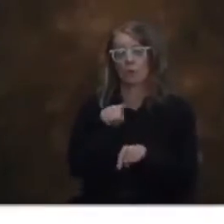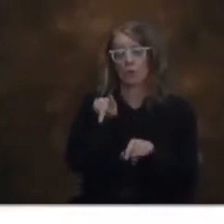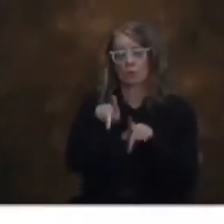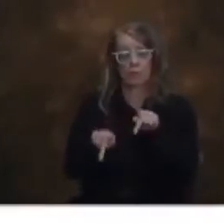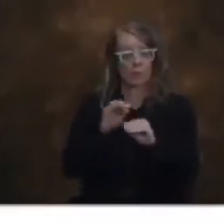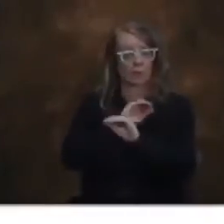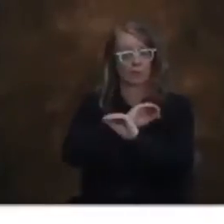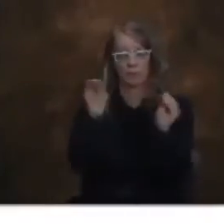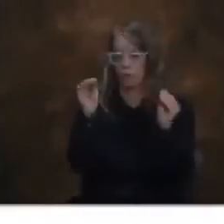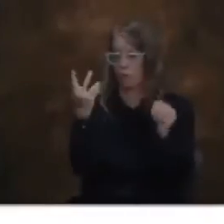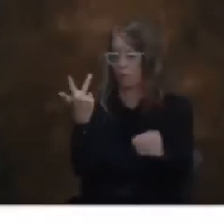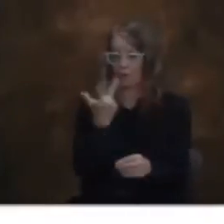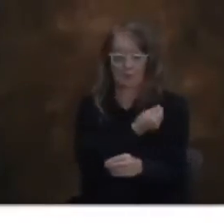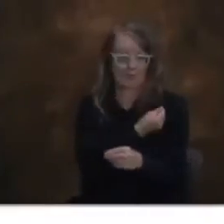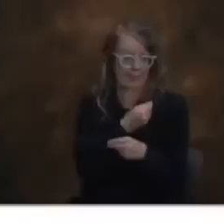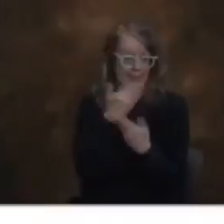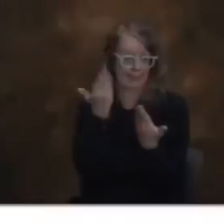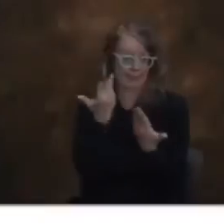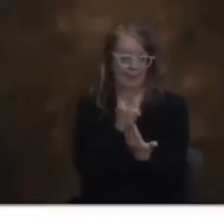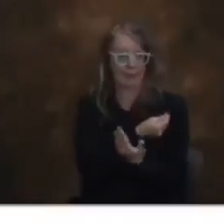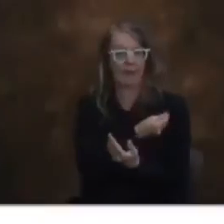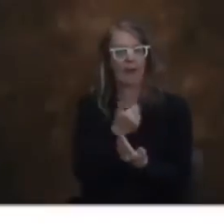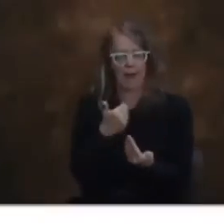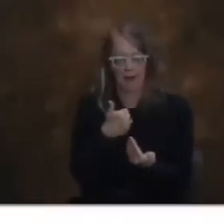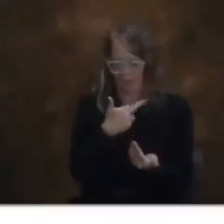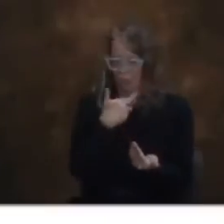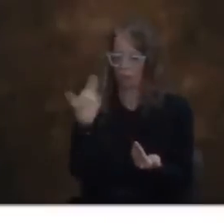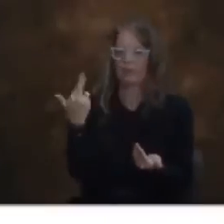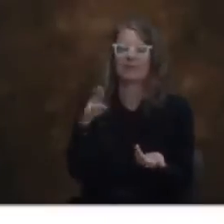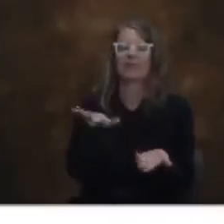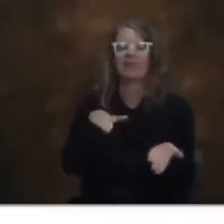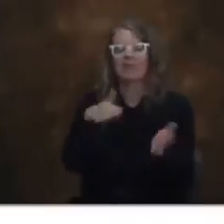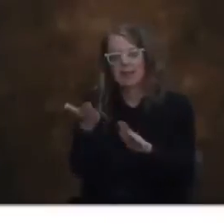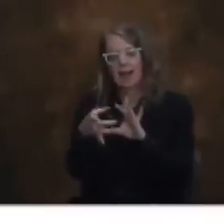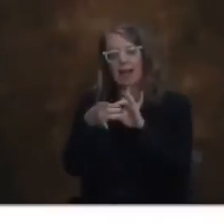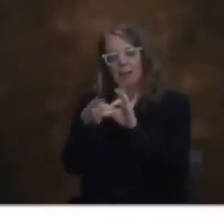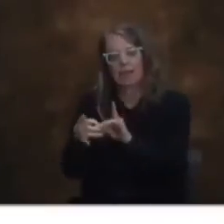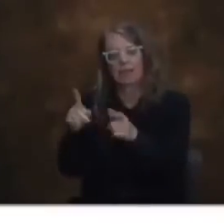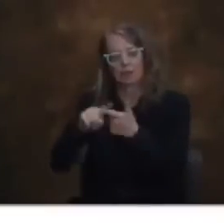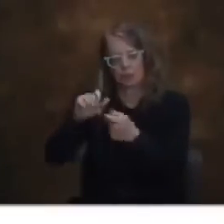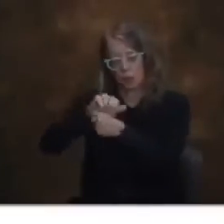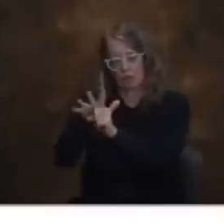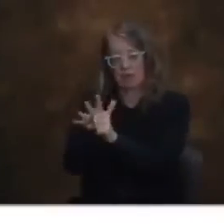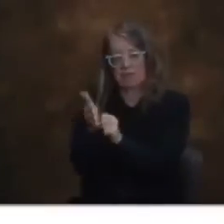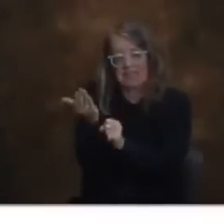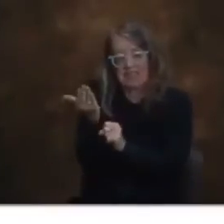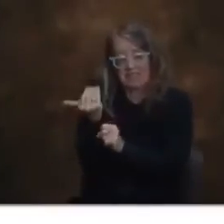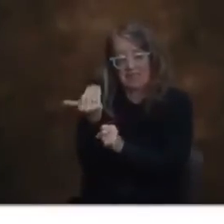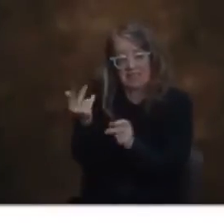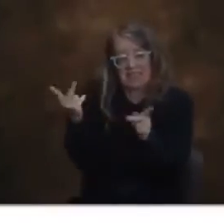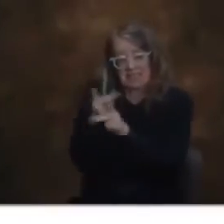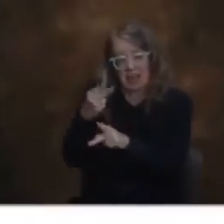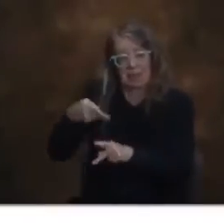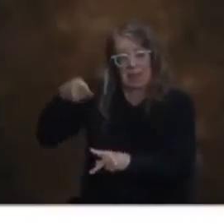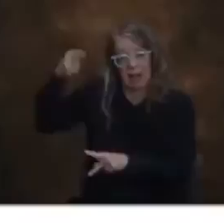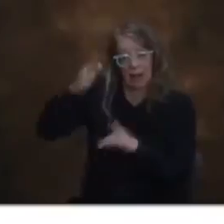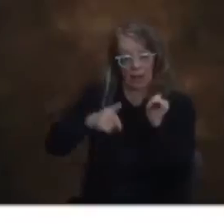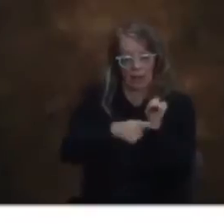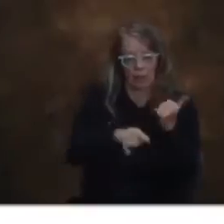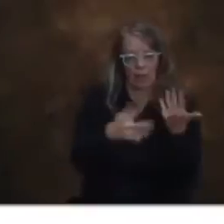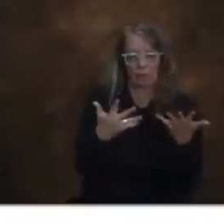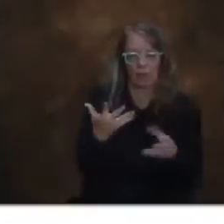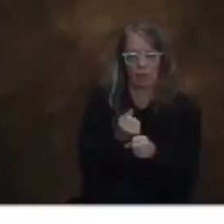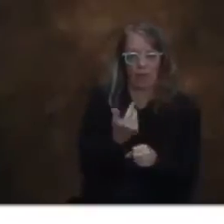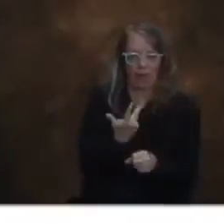en este momento las personas que no se han vacunado tienen un riesgo de morir debido a kobe 15 veces mayor